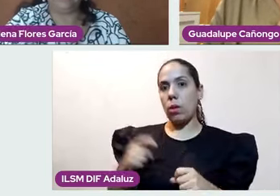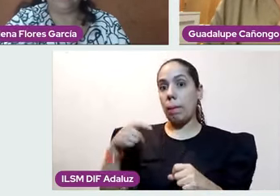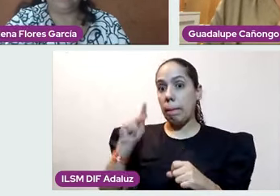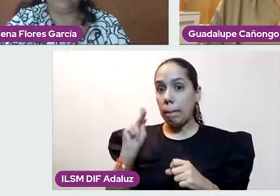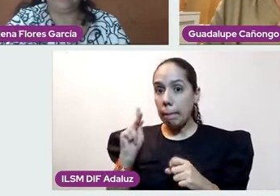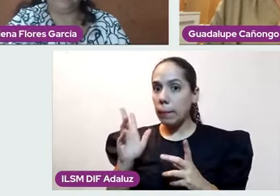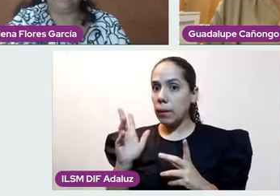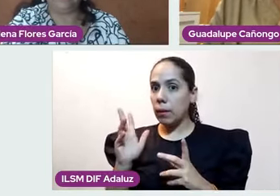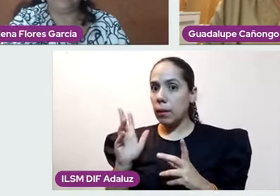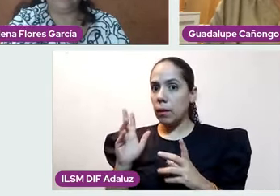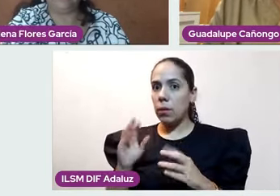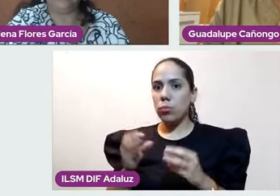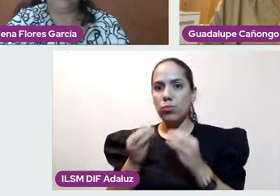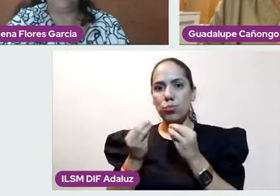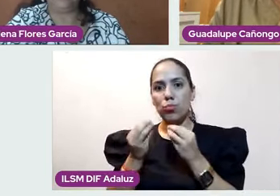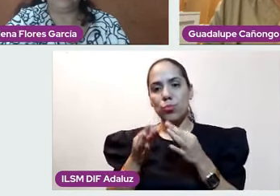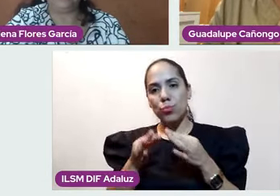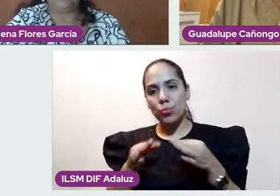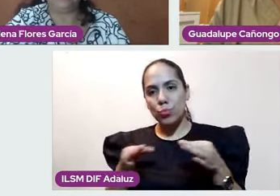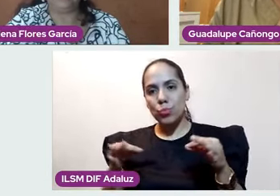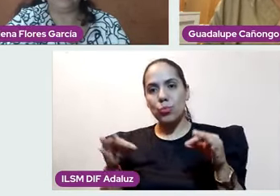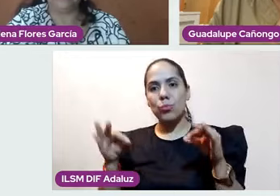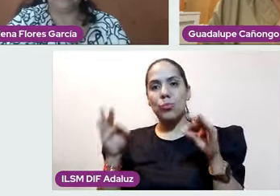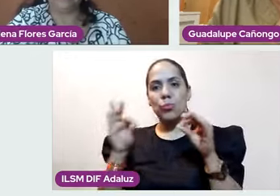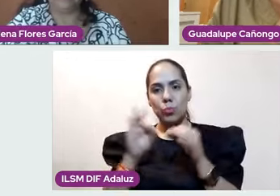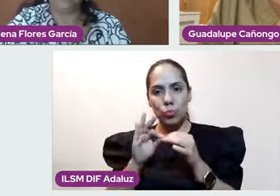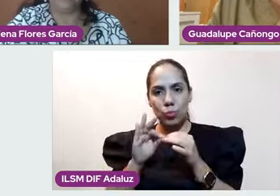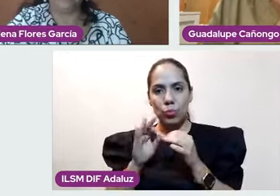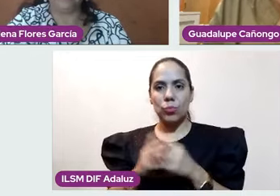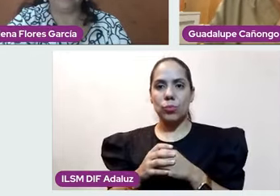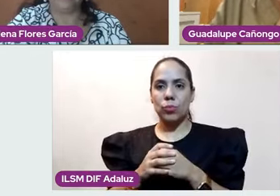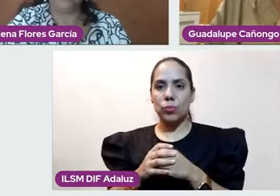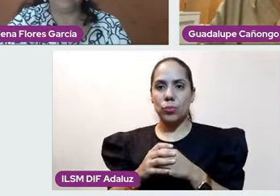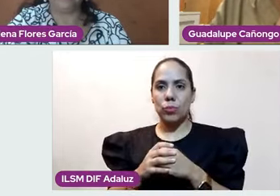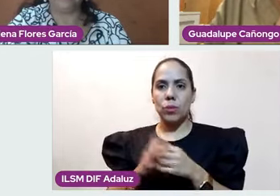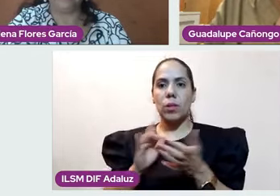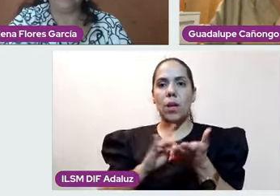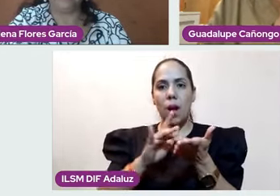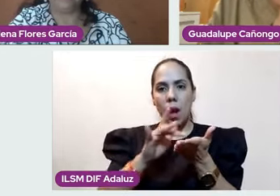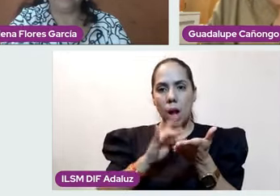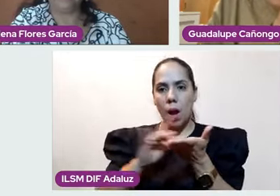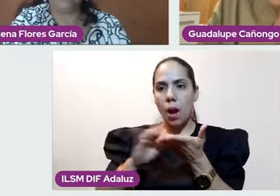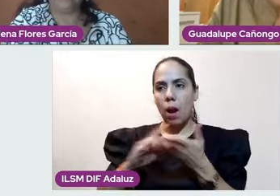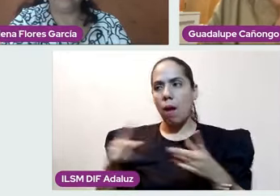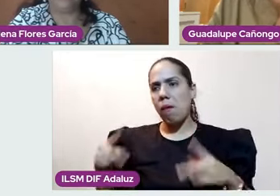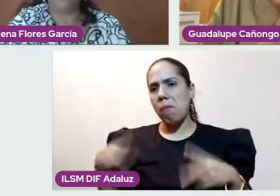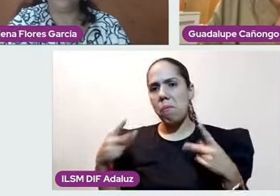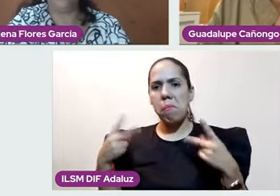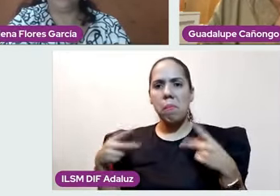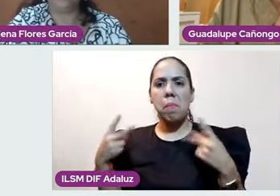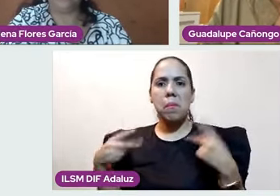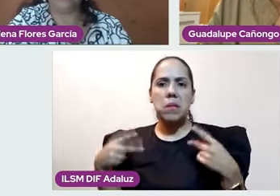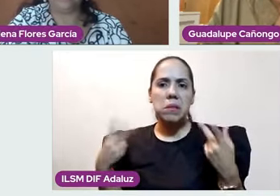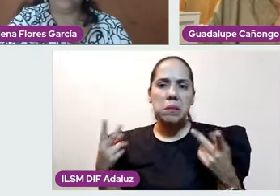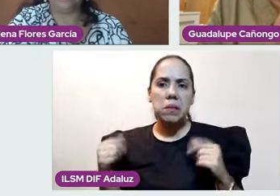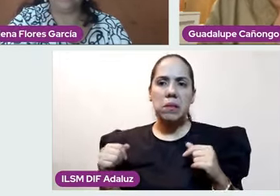no necesariamente hay que aprender también a que yo puedo apoyar a mi vecina, ¿no? A mi compañero,